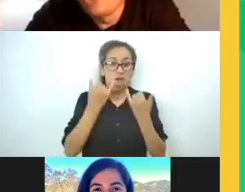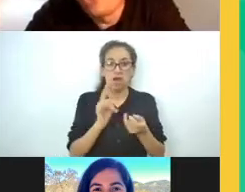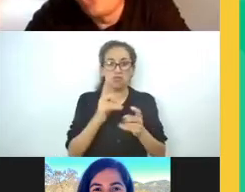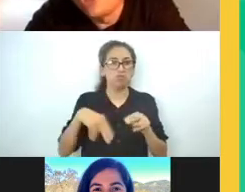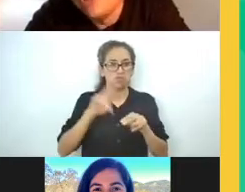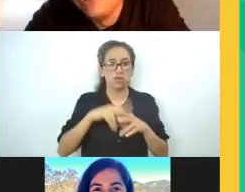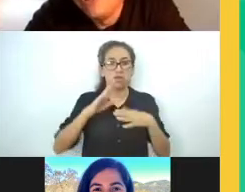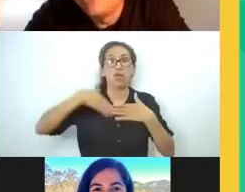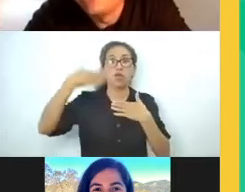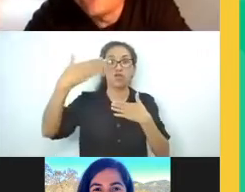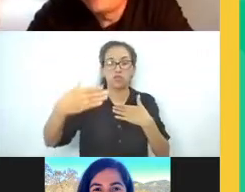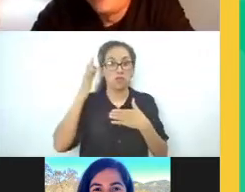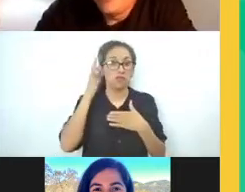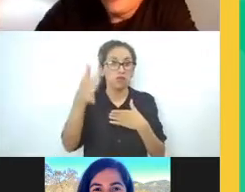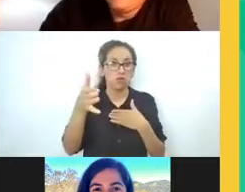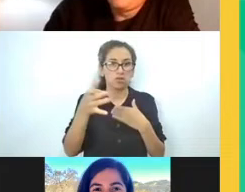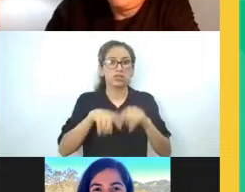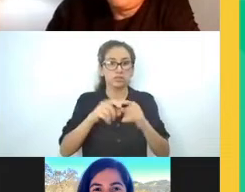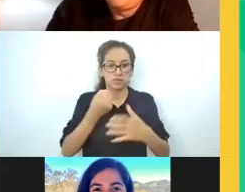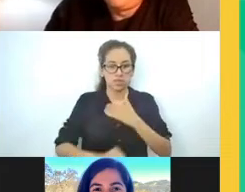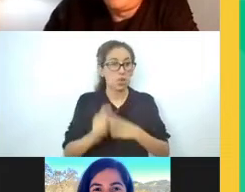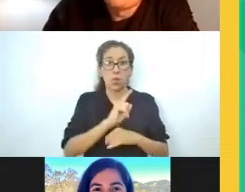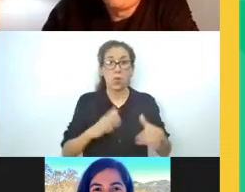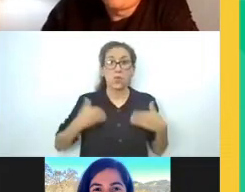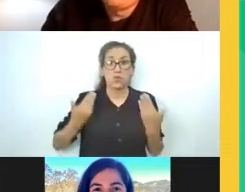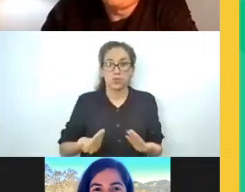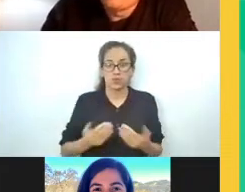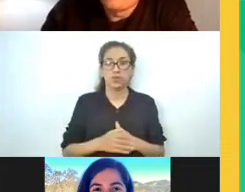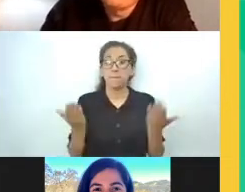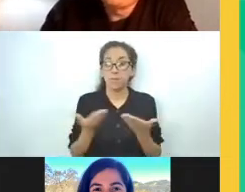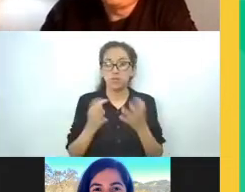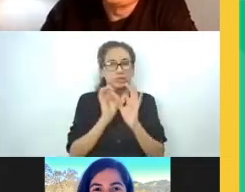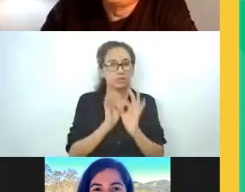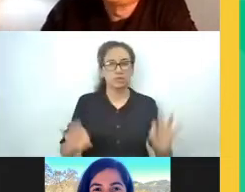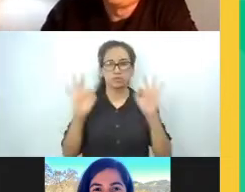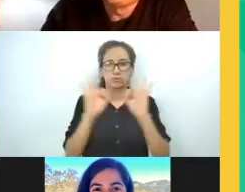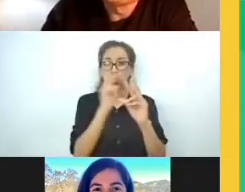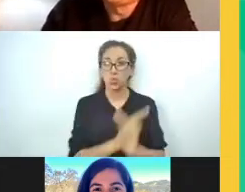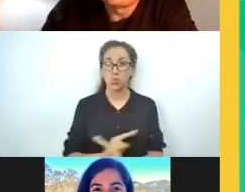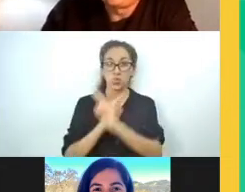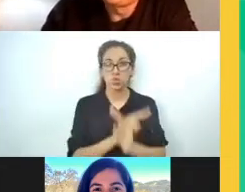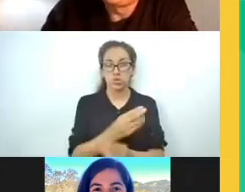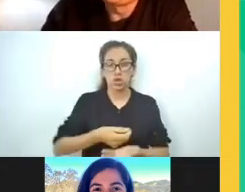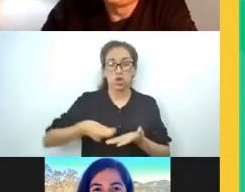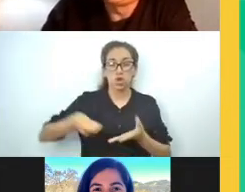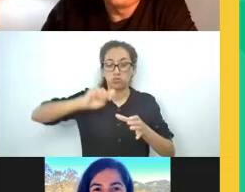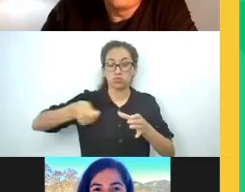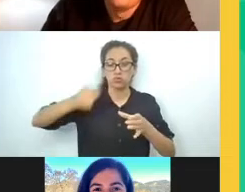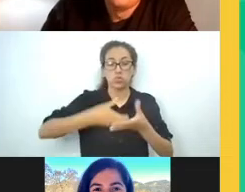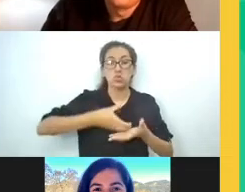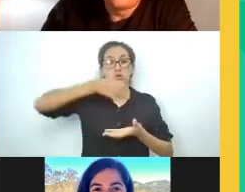Y eso no lo conocen. Entonces, hay que tener cuidado con el consumo de sustancias de